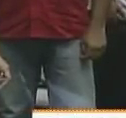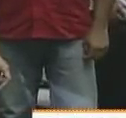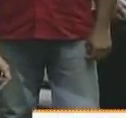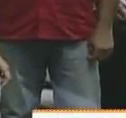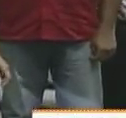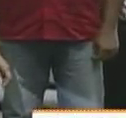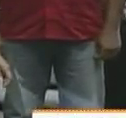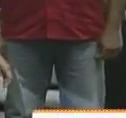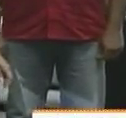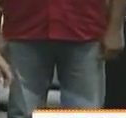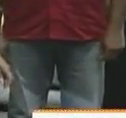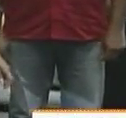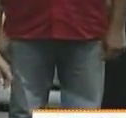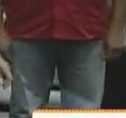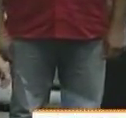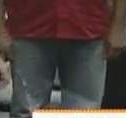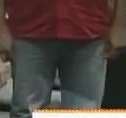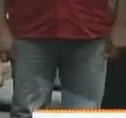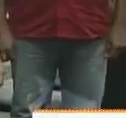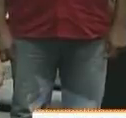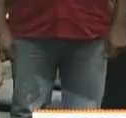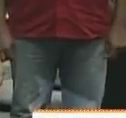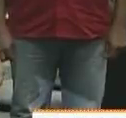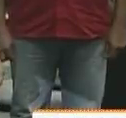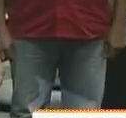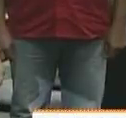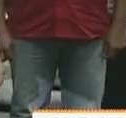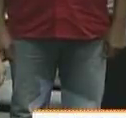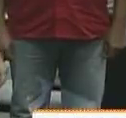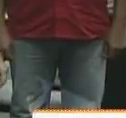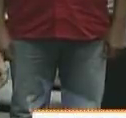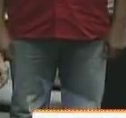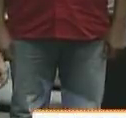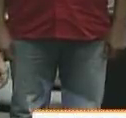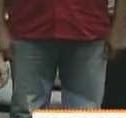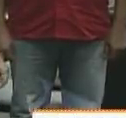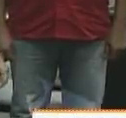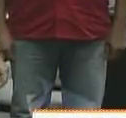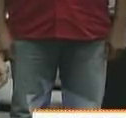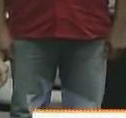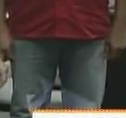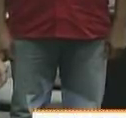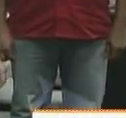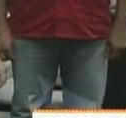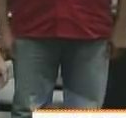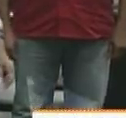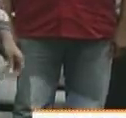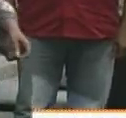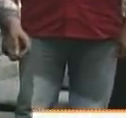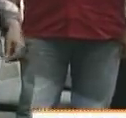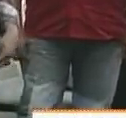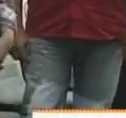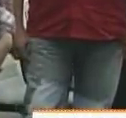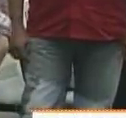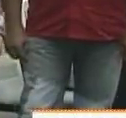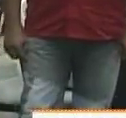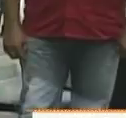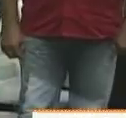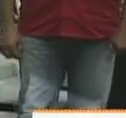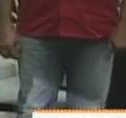derrocar al presidente Nicolás Maduro. ¿Y dónde está Maduro? Maduro está mandando con el pueblo y el pueblo